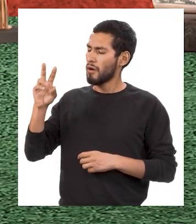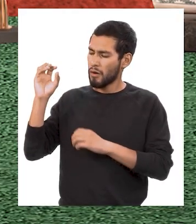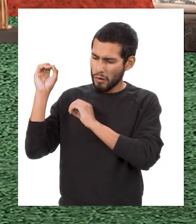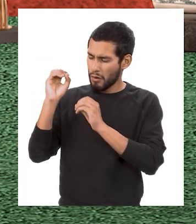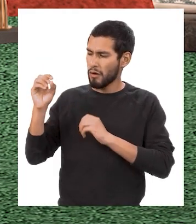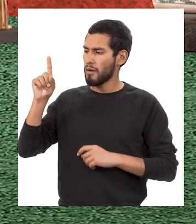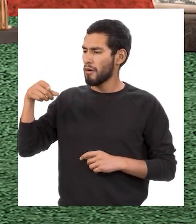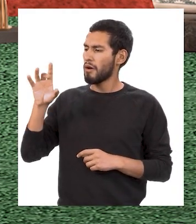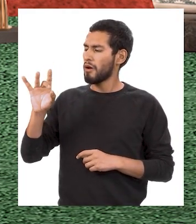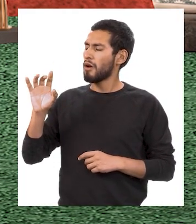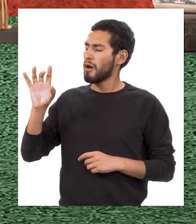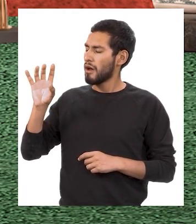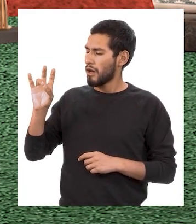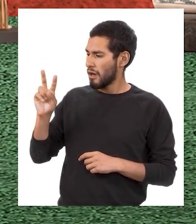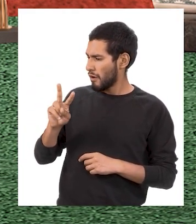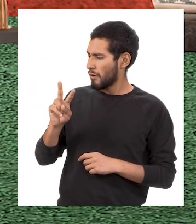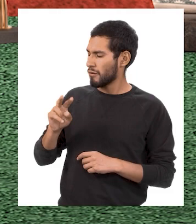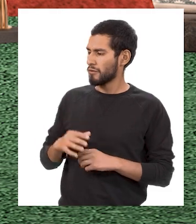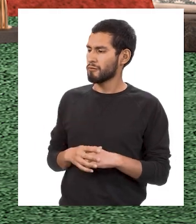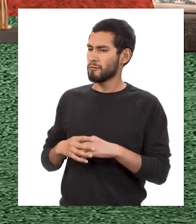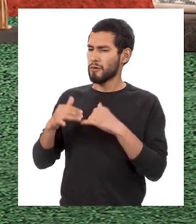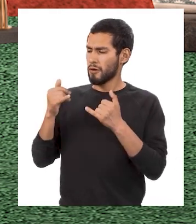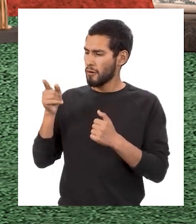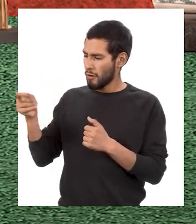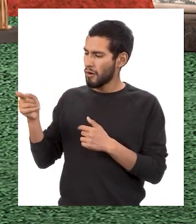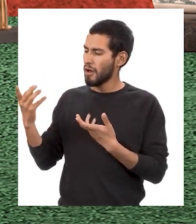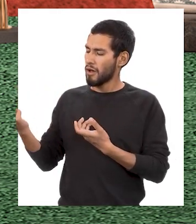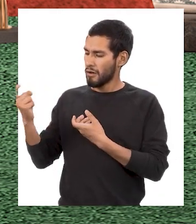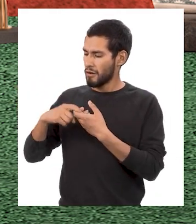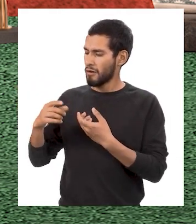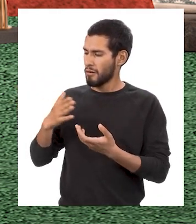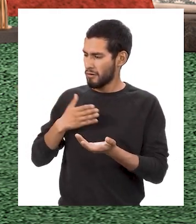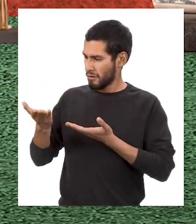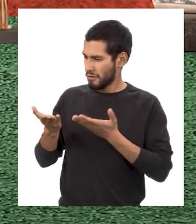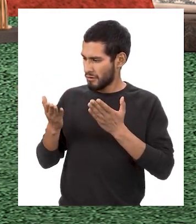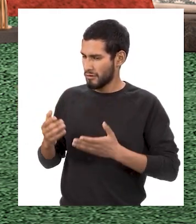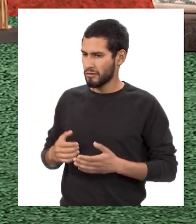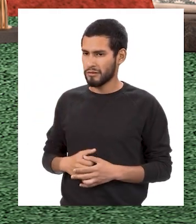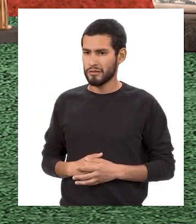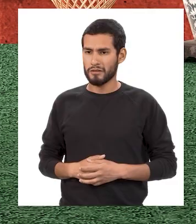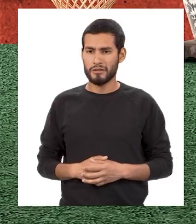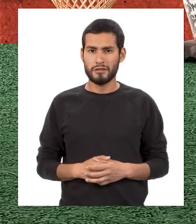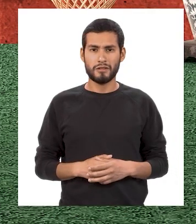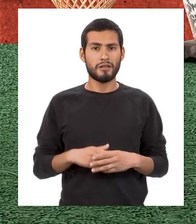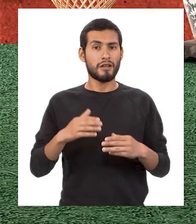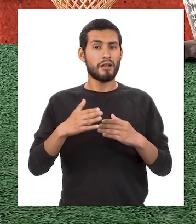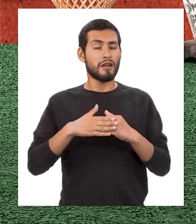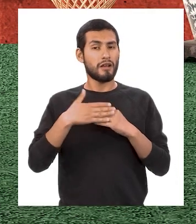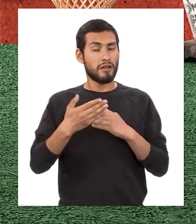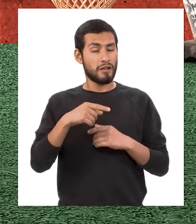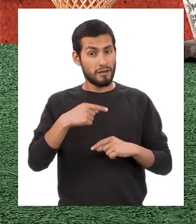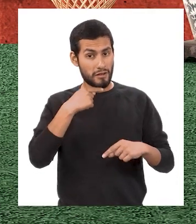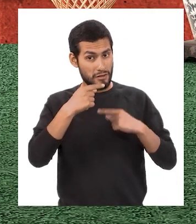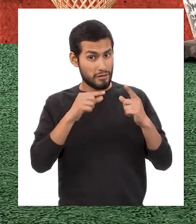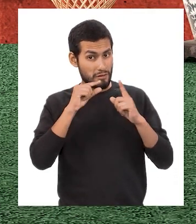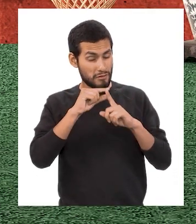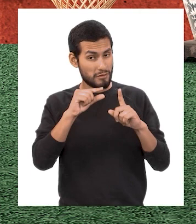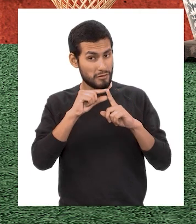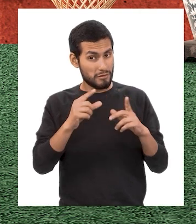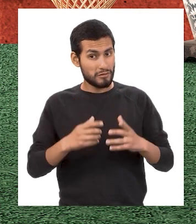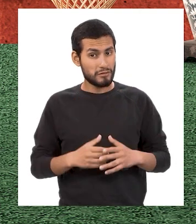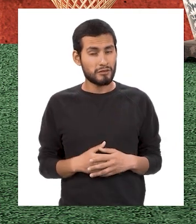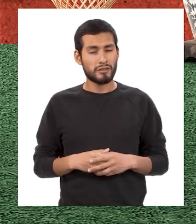2 de octubre de 1872, entra usted a mi servicio. Después de haber dicho